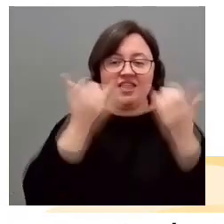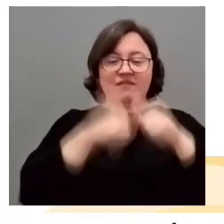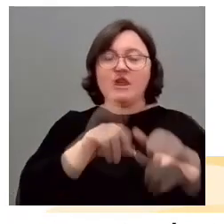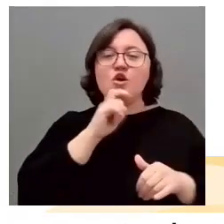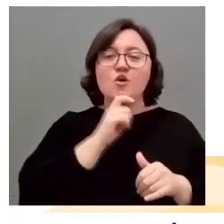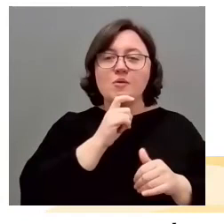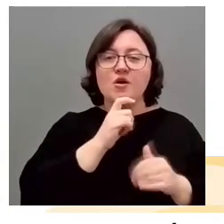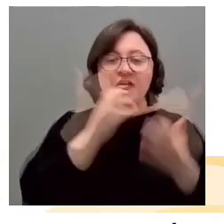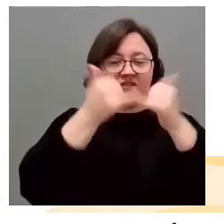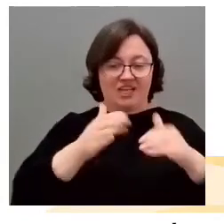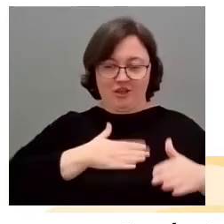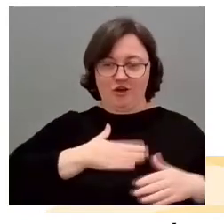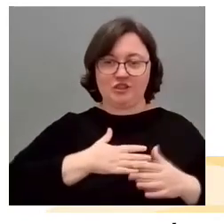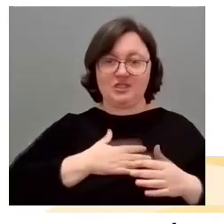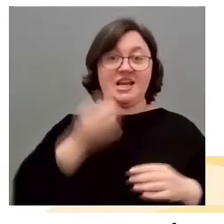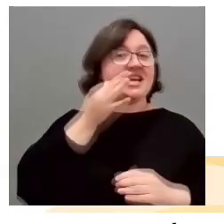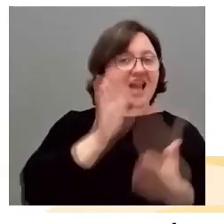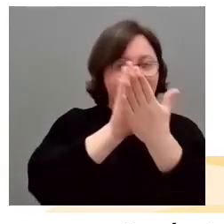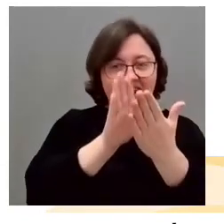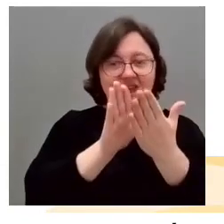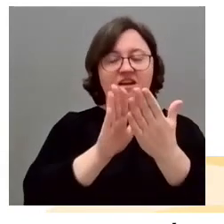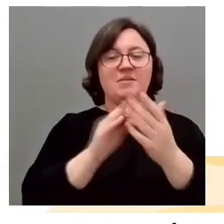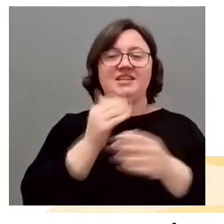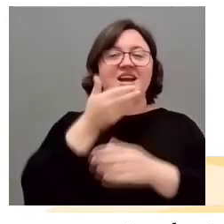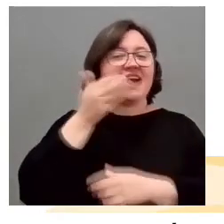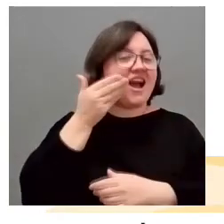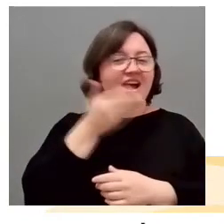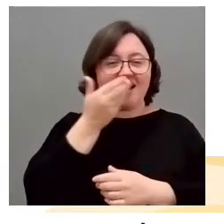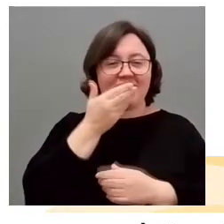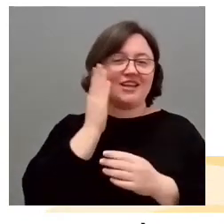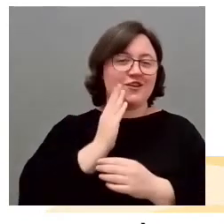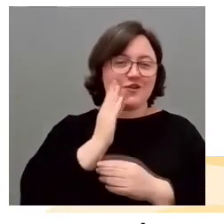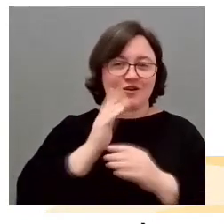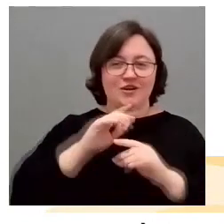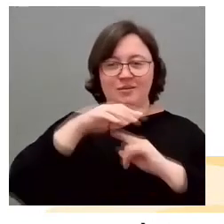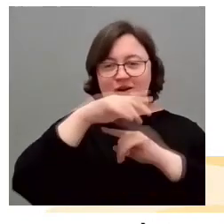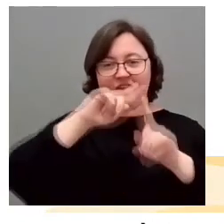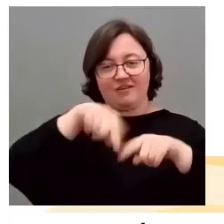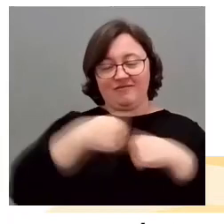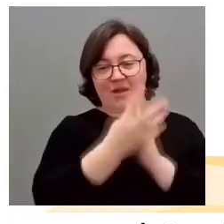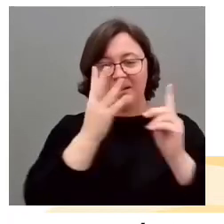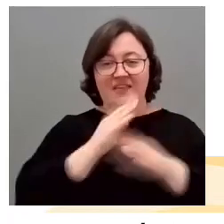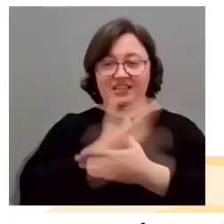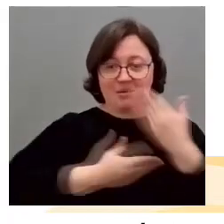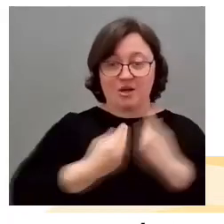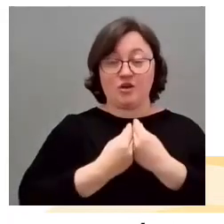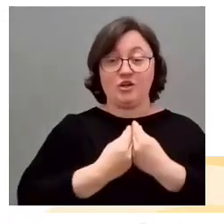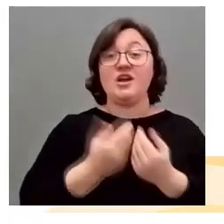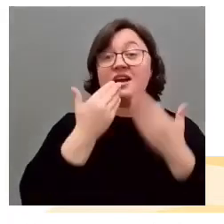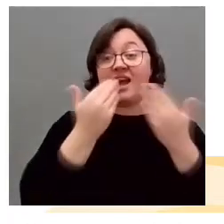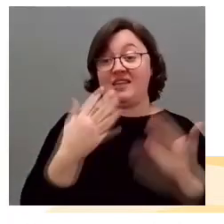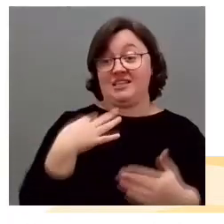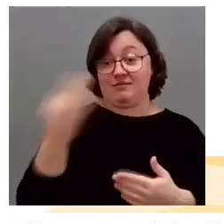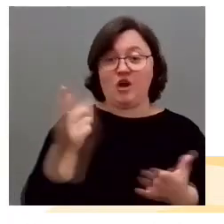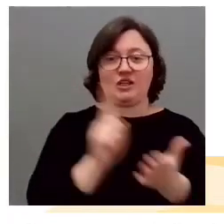estos eventos cara a cara y con el calor que nos une siempre en torno a la discapacidad. Agradeceros la invitación una vez más y